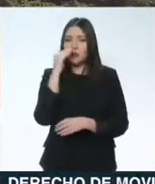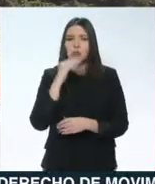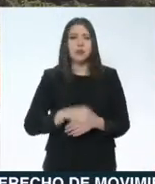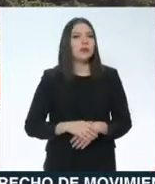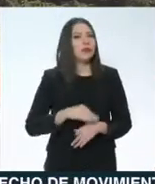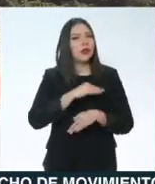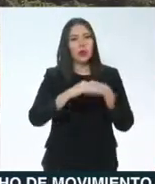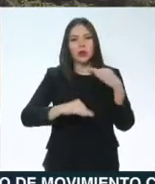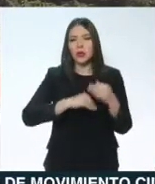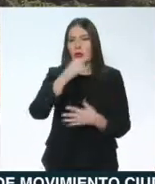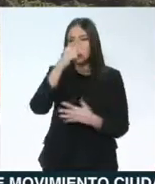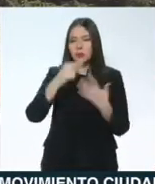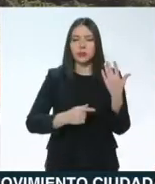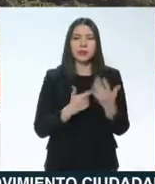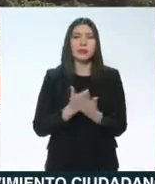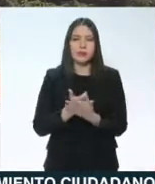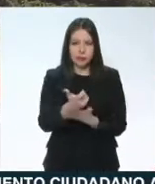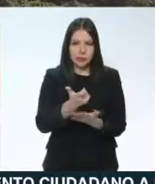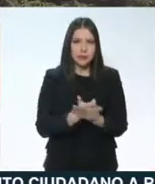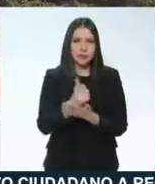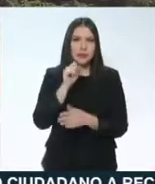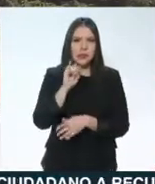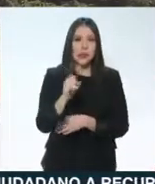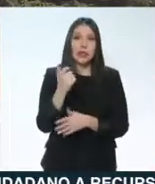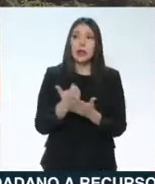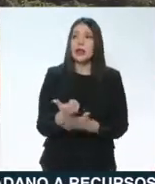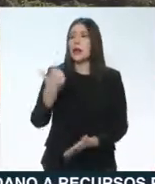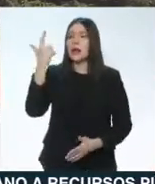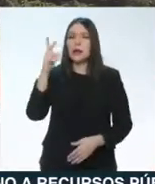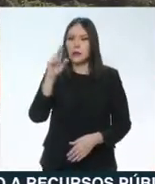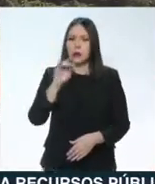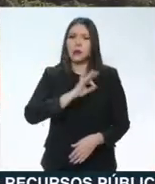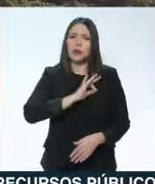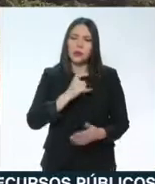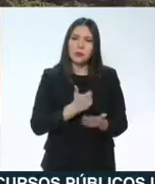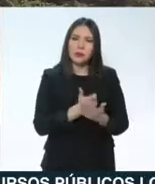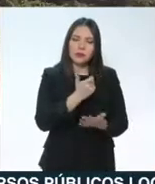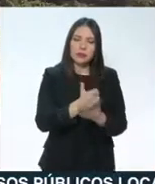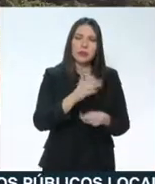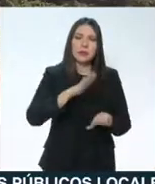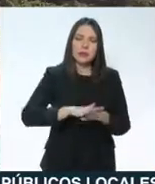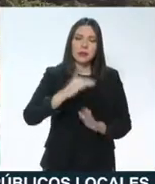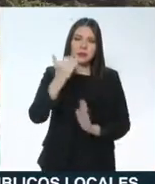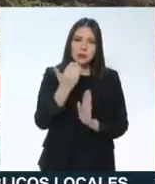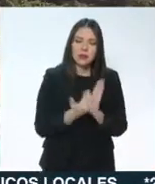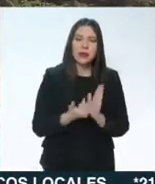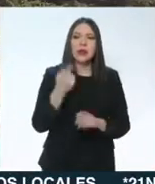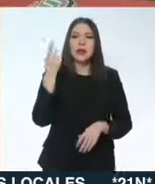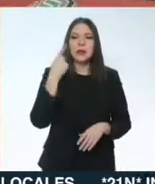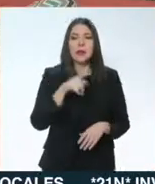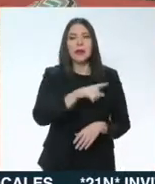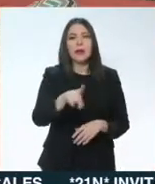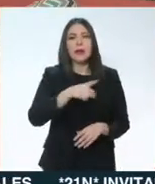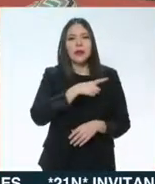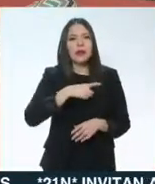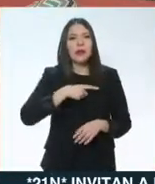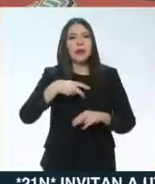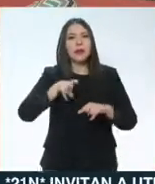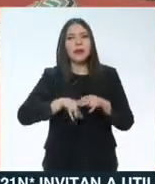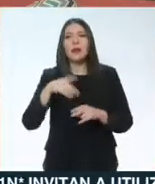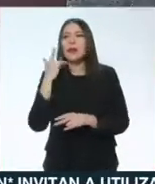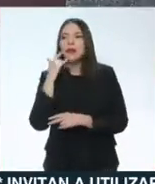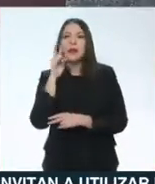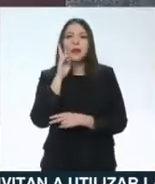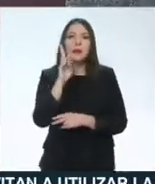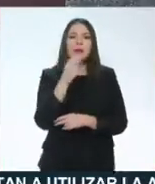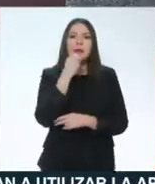Esto tiene también el objetivo de que la gente vaya, valore el trabajo de los artistas, porque además es su trabajo, ¿no? Pues dicen por ahí que si a veces no pagamos por